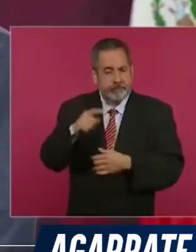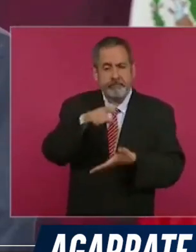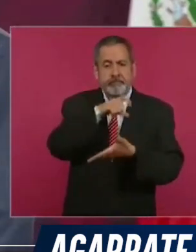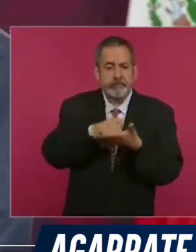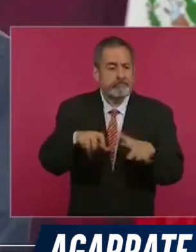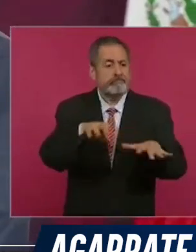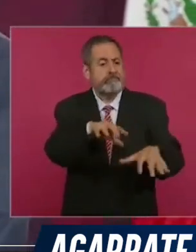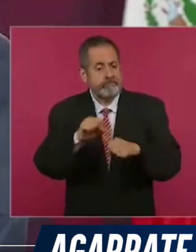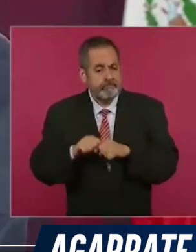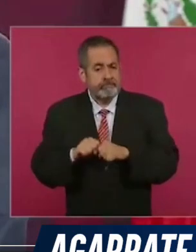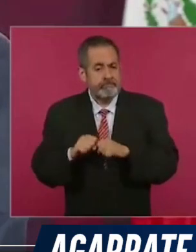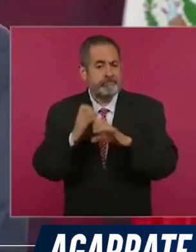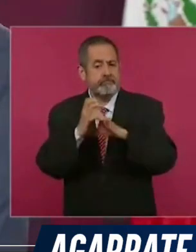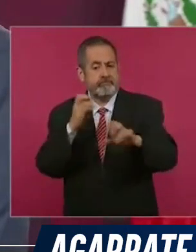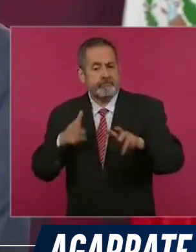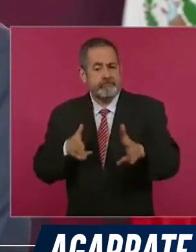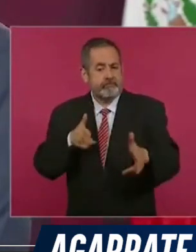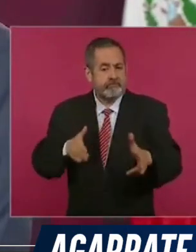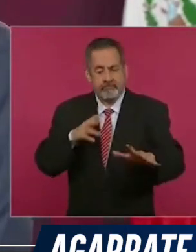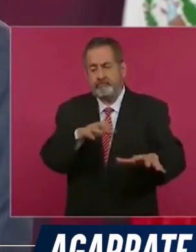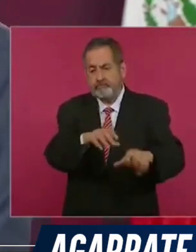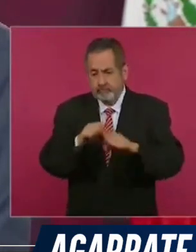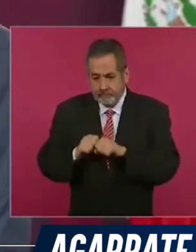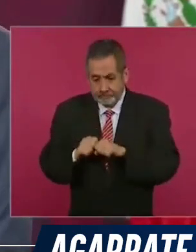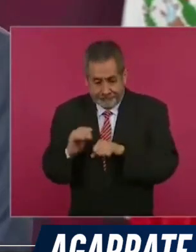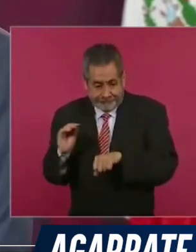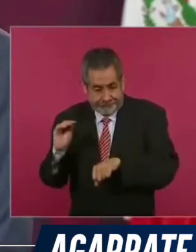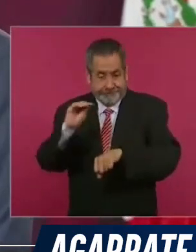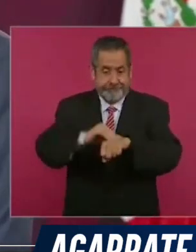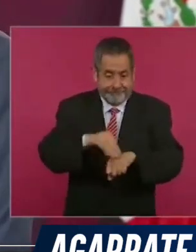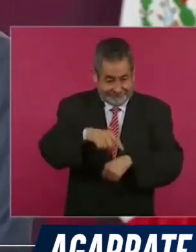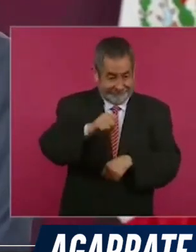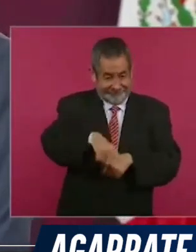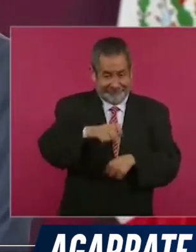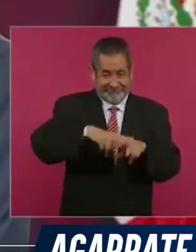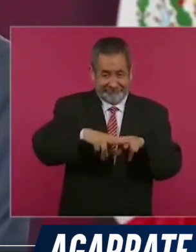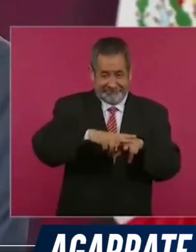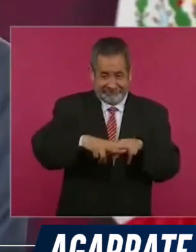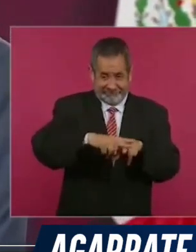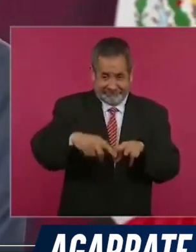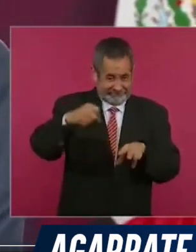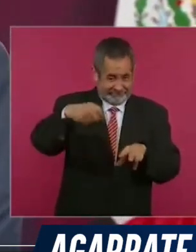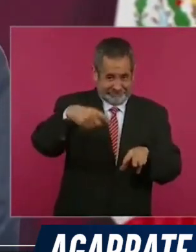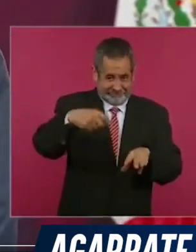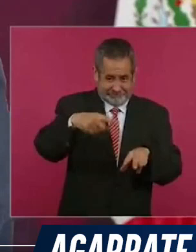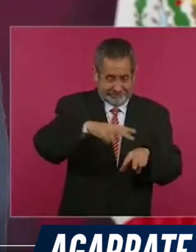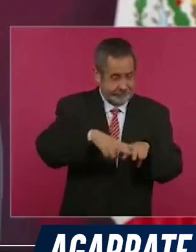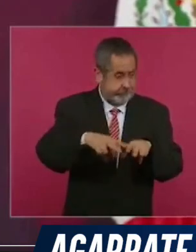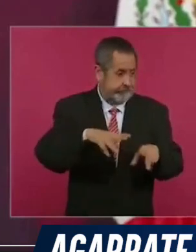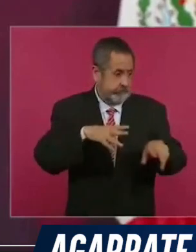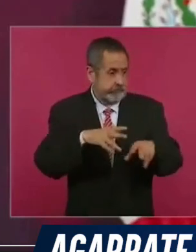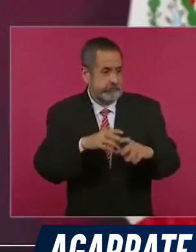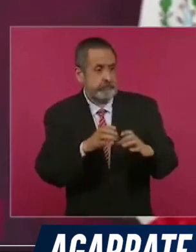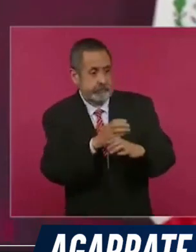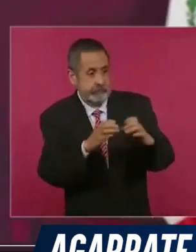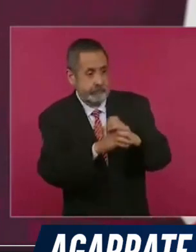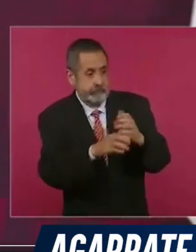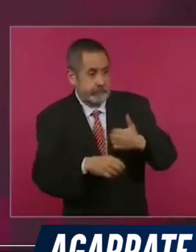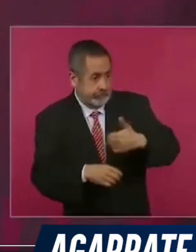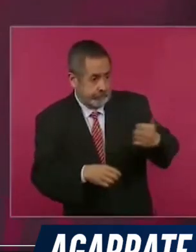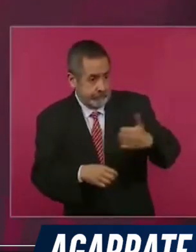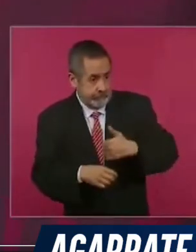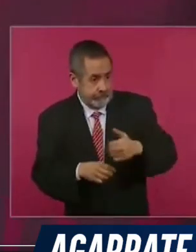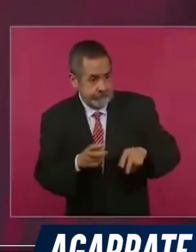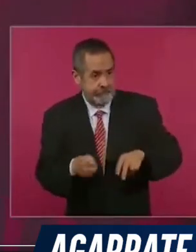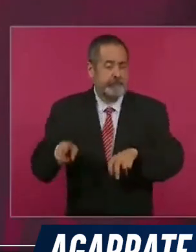trenes de pasajeros y se utilicen las mismas vías para eh que